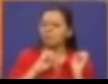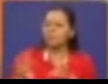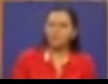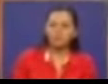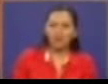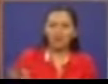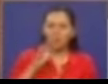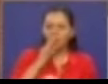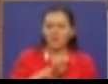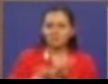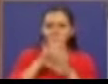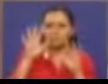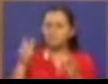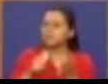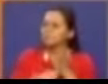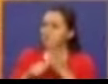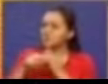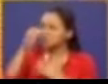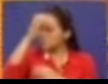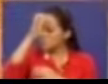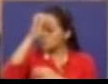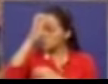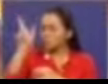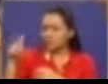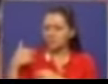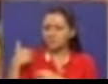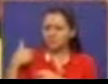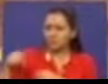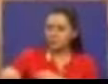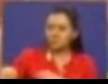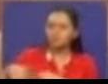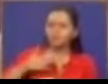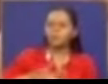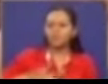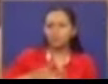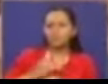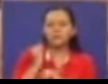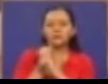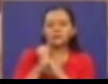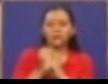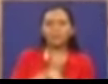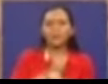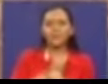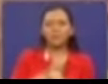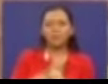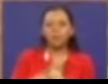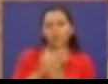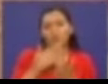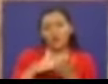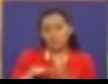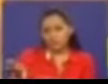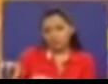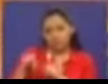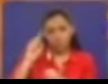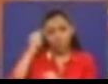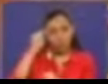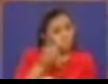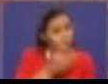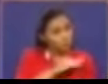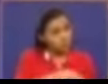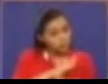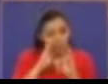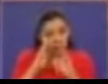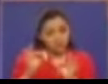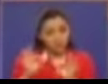abandonada. Así que, señor ministro de Cultura, Guillón Long, con el Instituto de Patrimonio, a ver qué pasa y si podemos rescatar esa hacienda. No ha